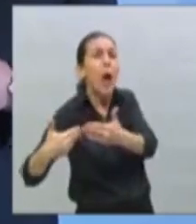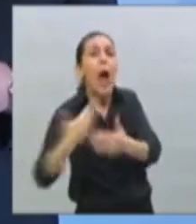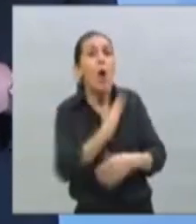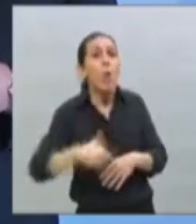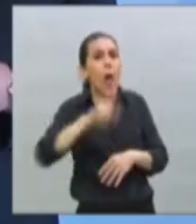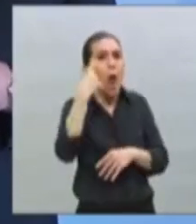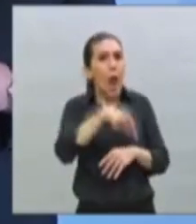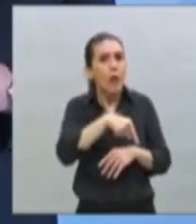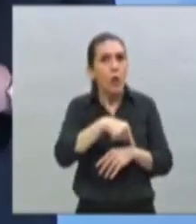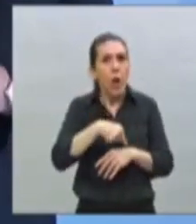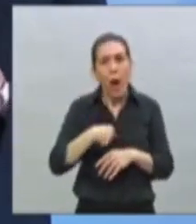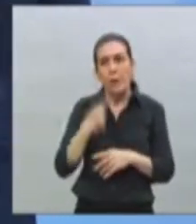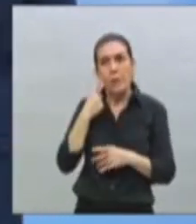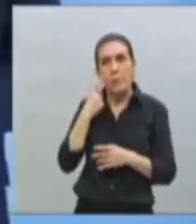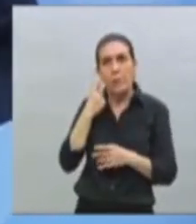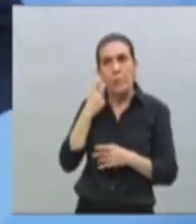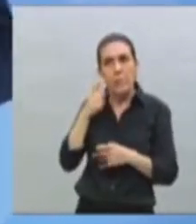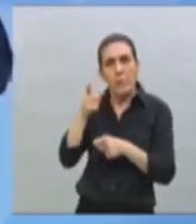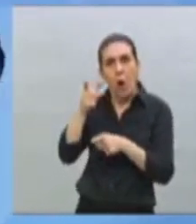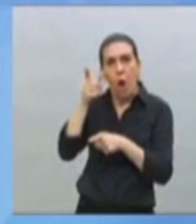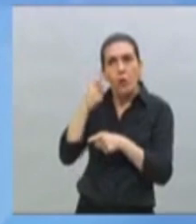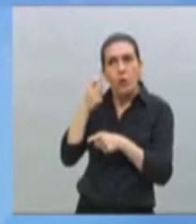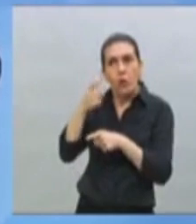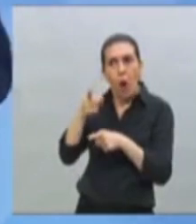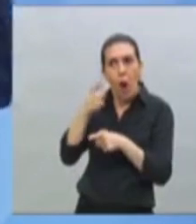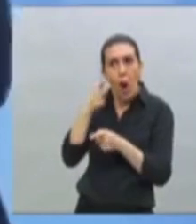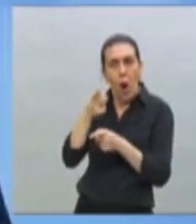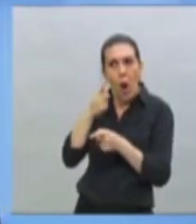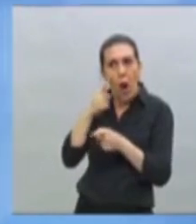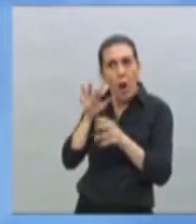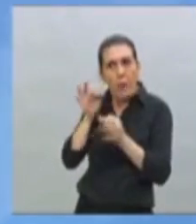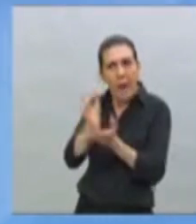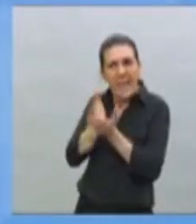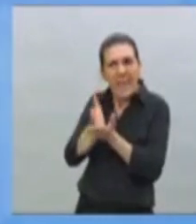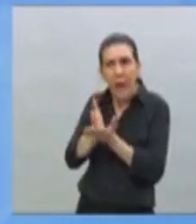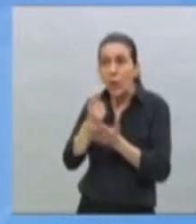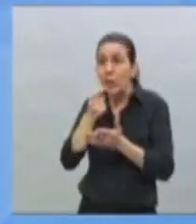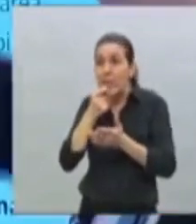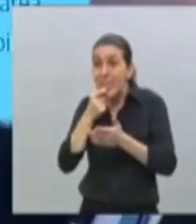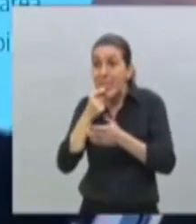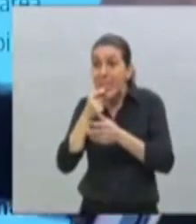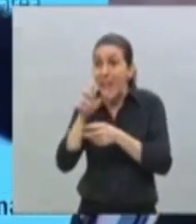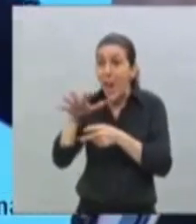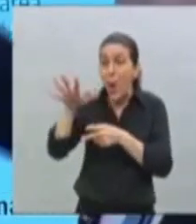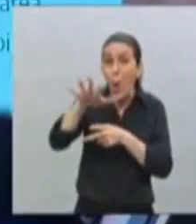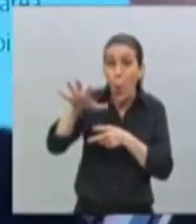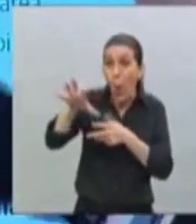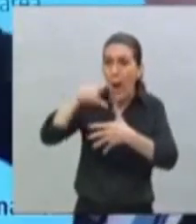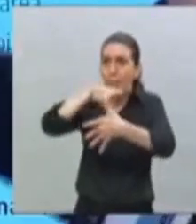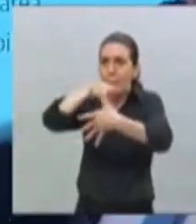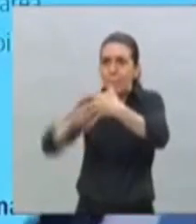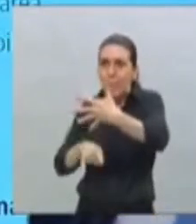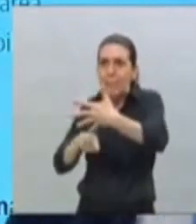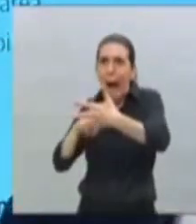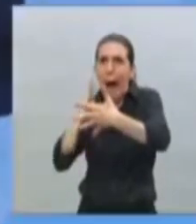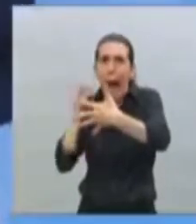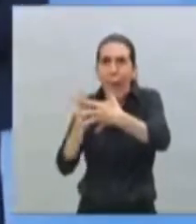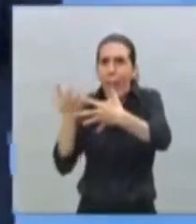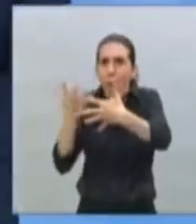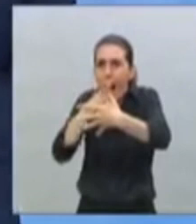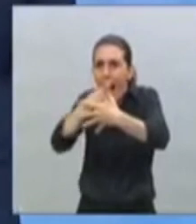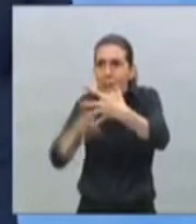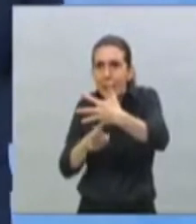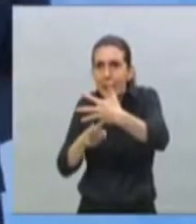de la pandemia y si en algún caso los números se desbordan o alguna de estas 5